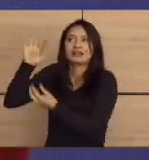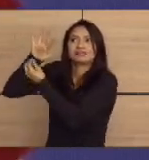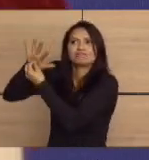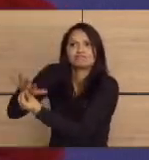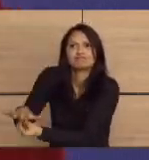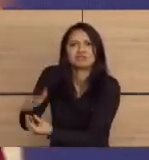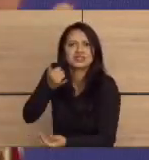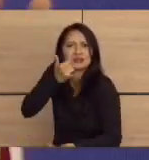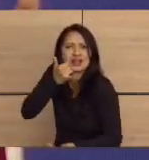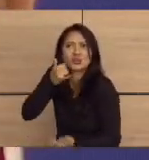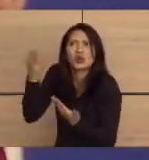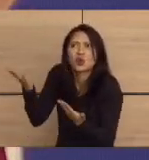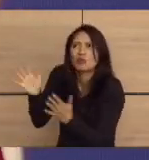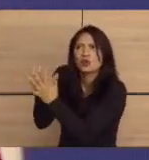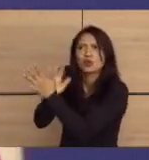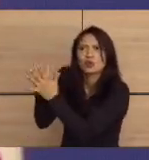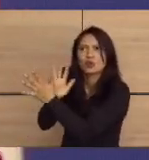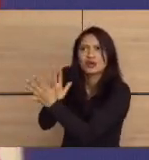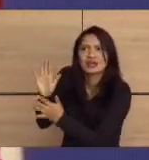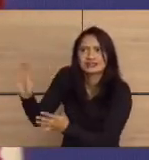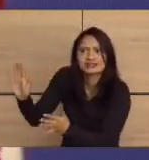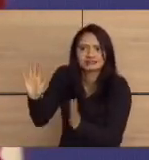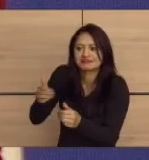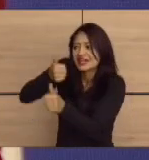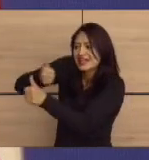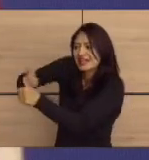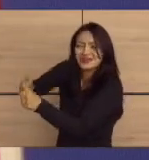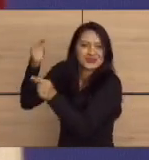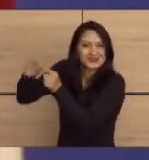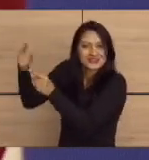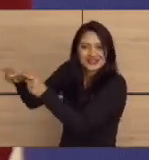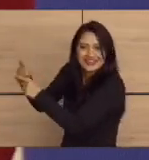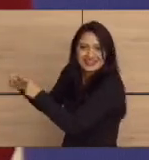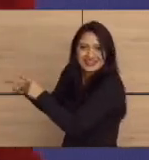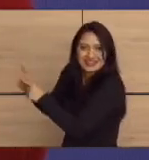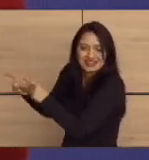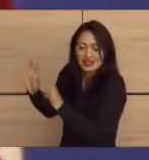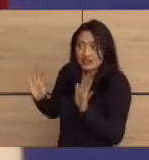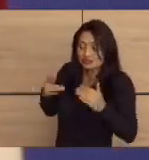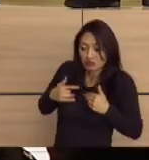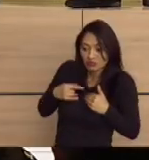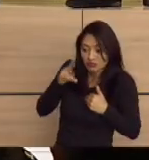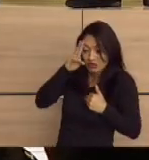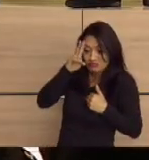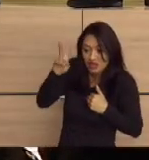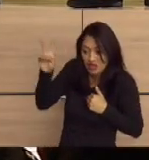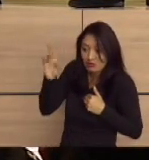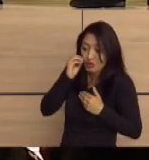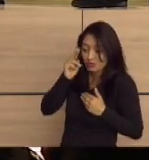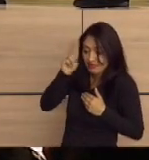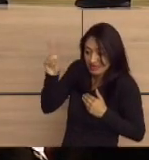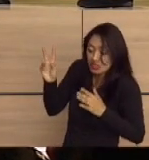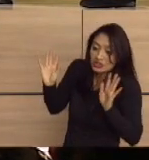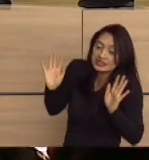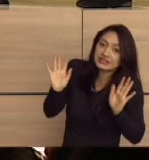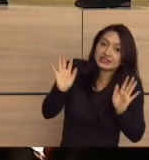abuelos, estaría segura que estaba cargada de eso, ¿ya? Lo digo con todo respeto, los quiero muchísimo, pero